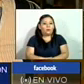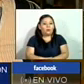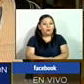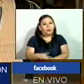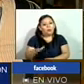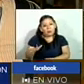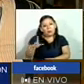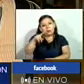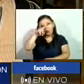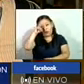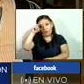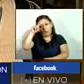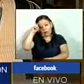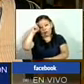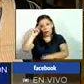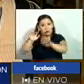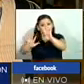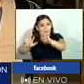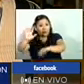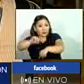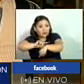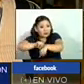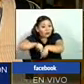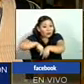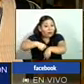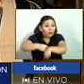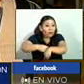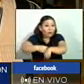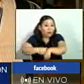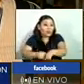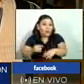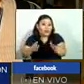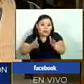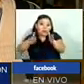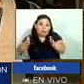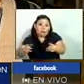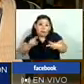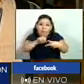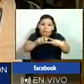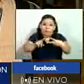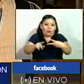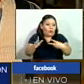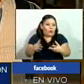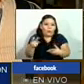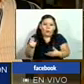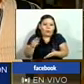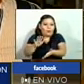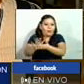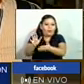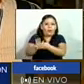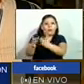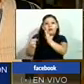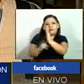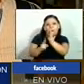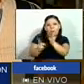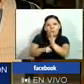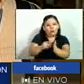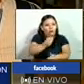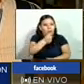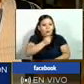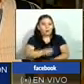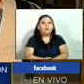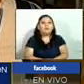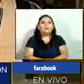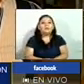trabajando 15 horas por quincena que ni para la renta se saca y no más solo para la comida